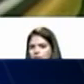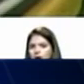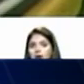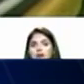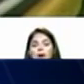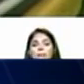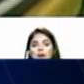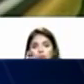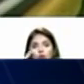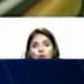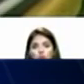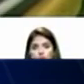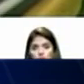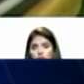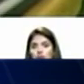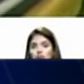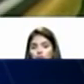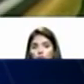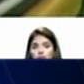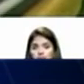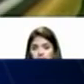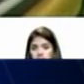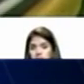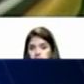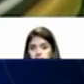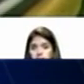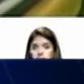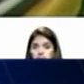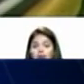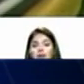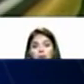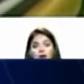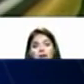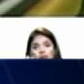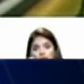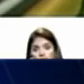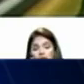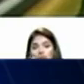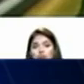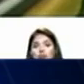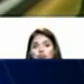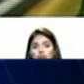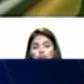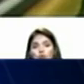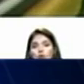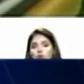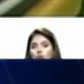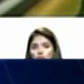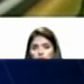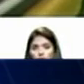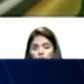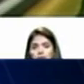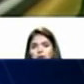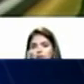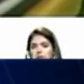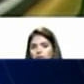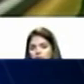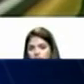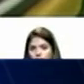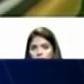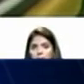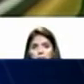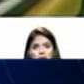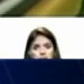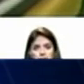permitan conocerlos científicamente y comprender sus condicionantes, causas y dinámicas para